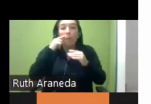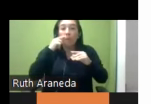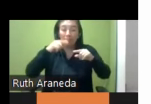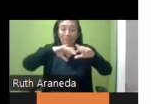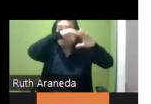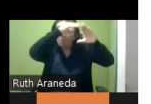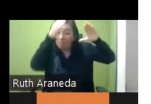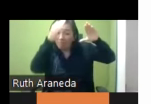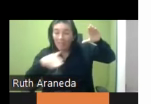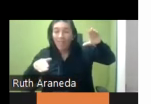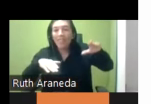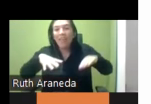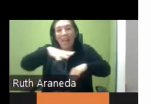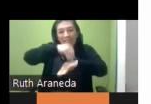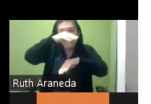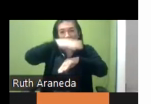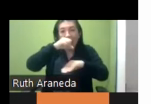Valle de Azapa,